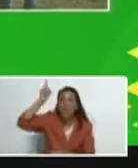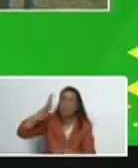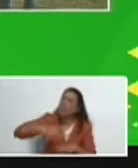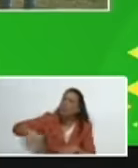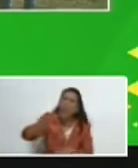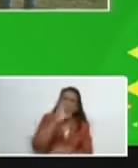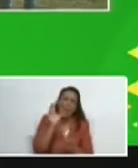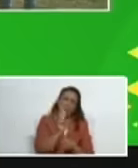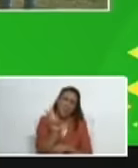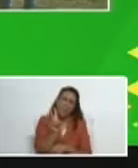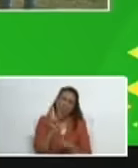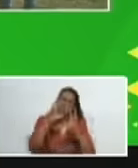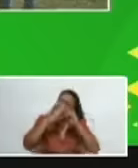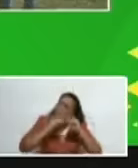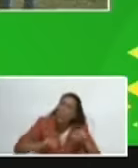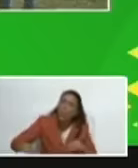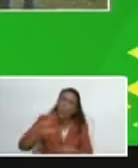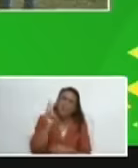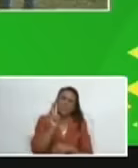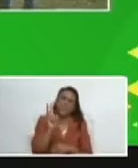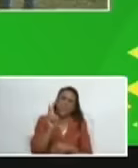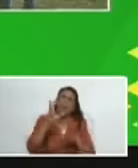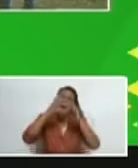Venezuela, toda Venezuela.